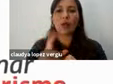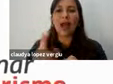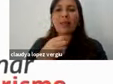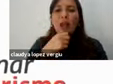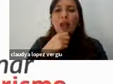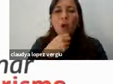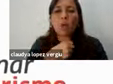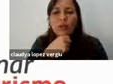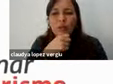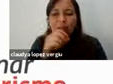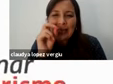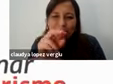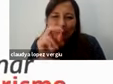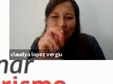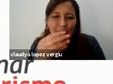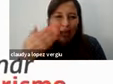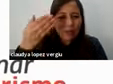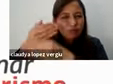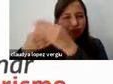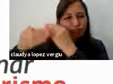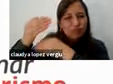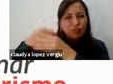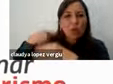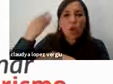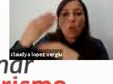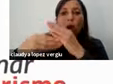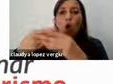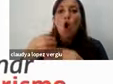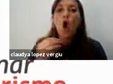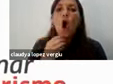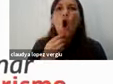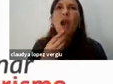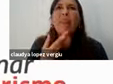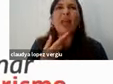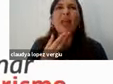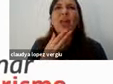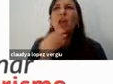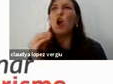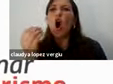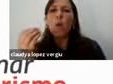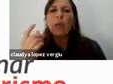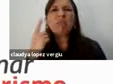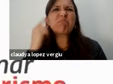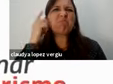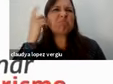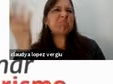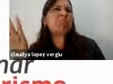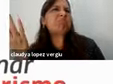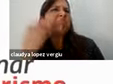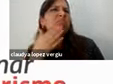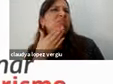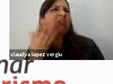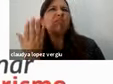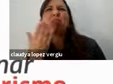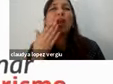tenían, pero después los jóvenes no tenían interés, lo habían perdido, ¿no? Entonces nosotros ya ahora